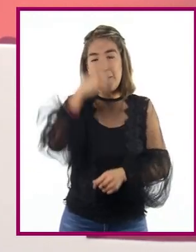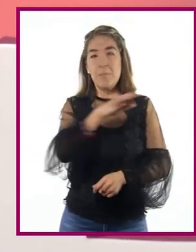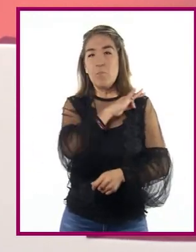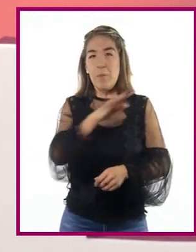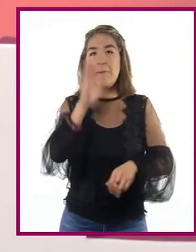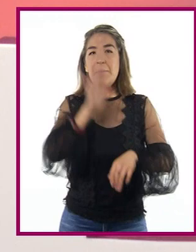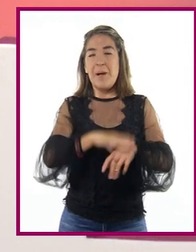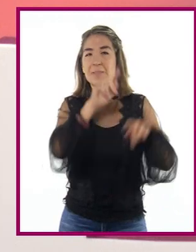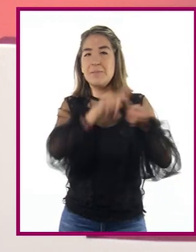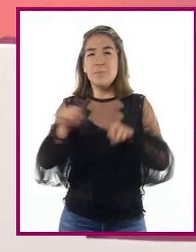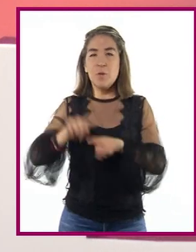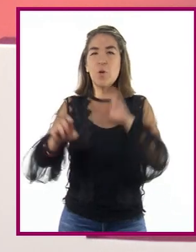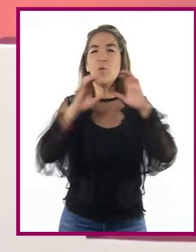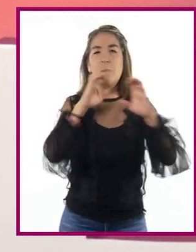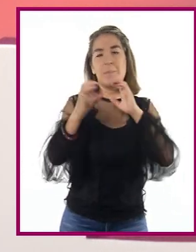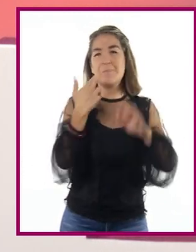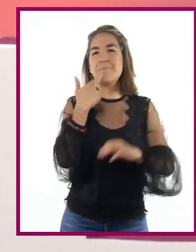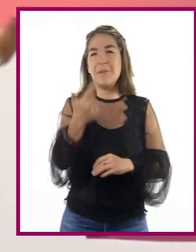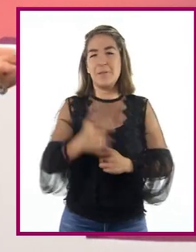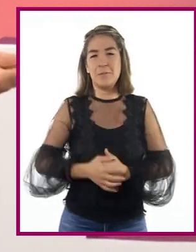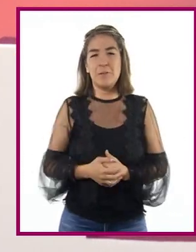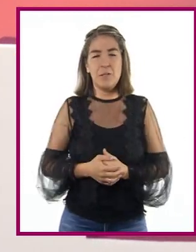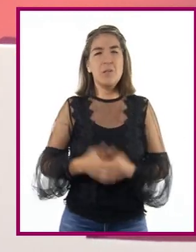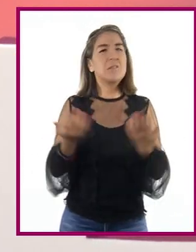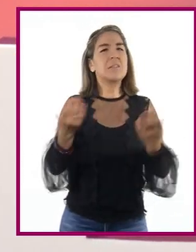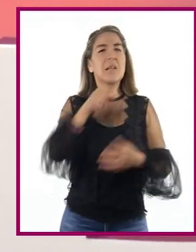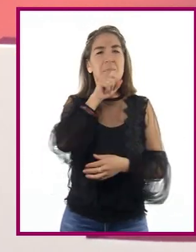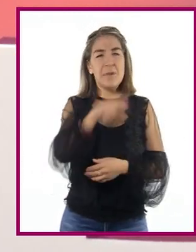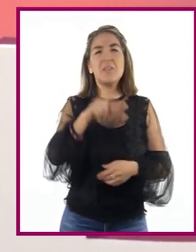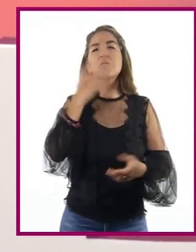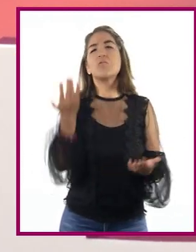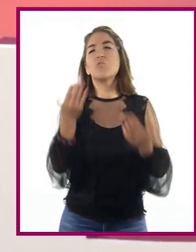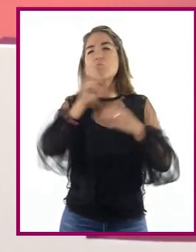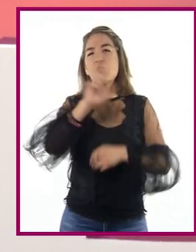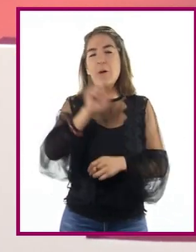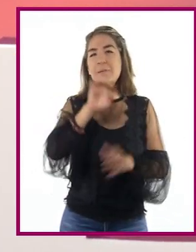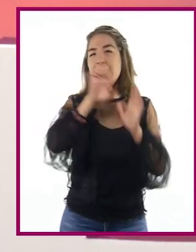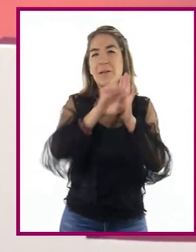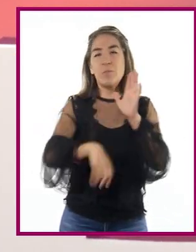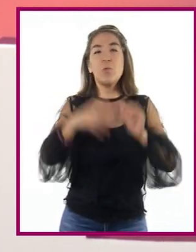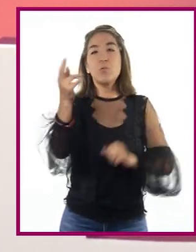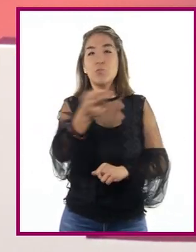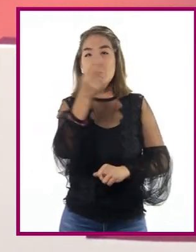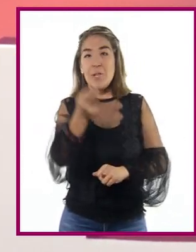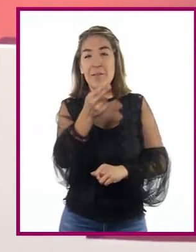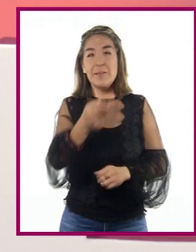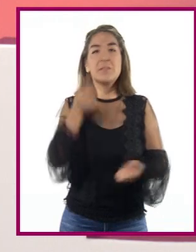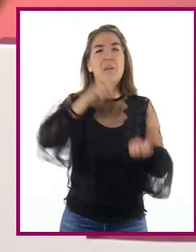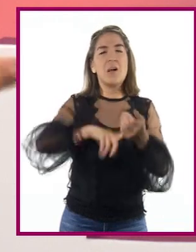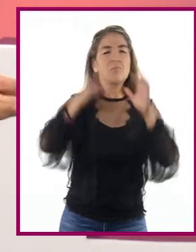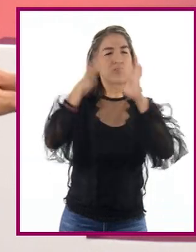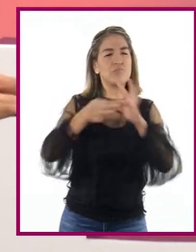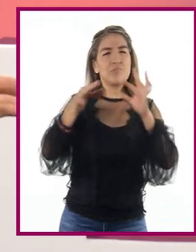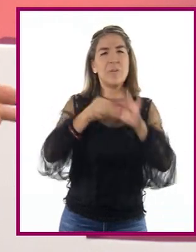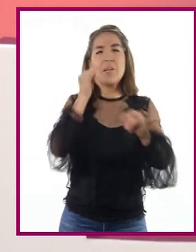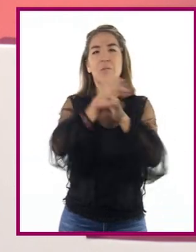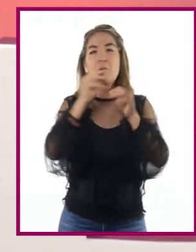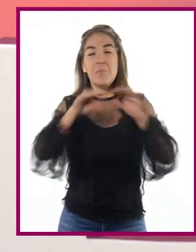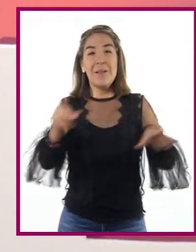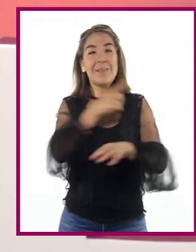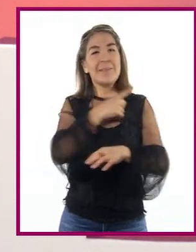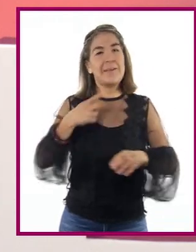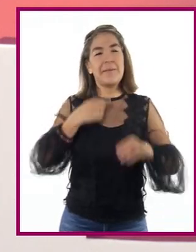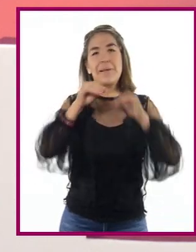permita comunicarse de mejor manera, sobre todo en situaciones en las cuales sus argumentos deben ser